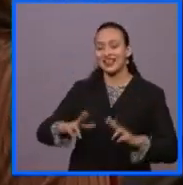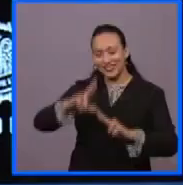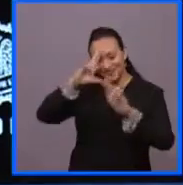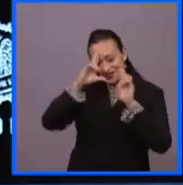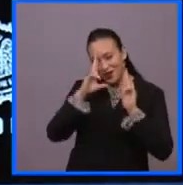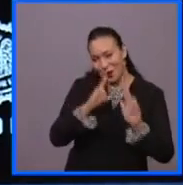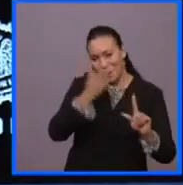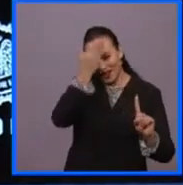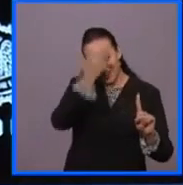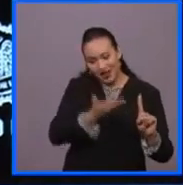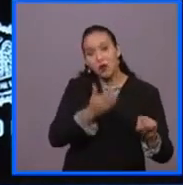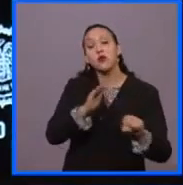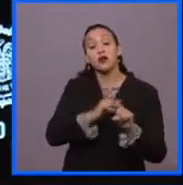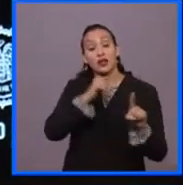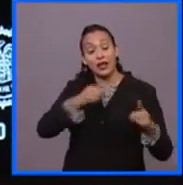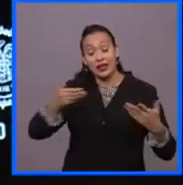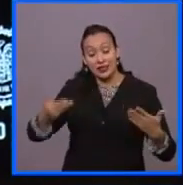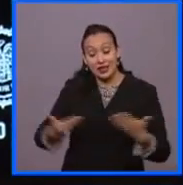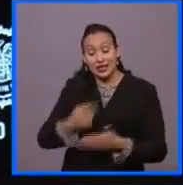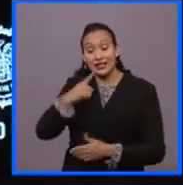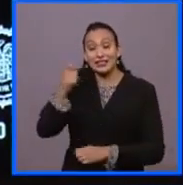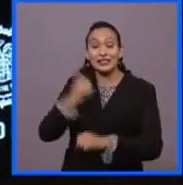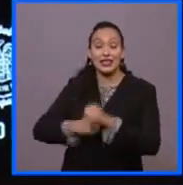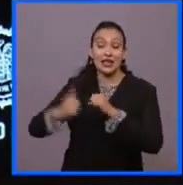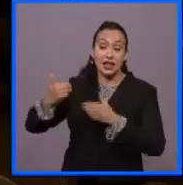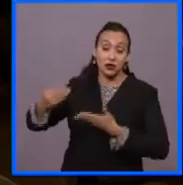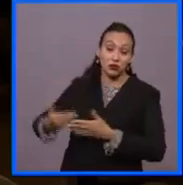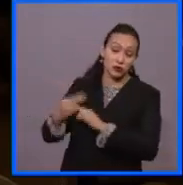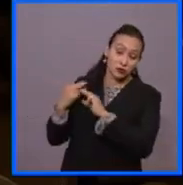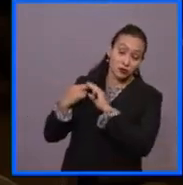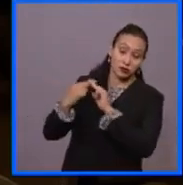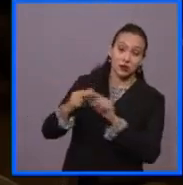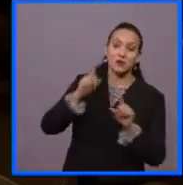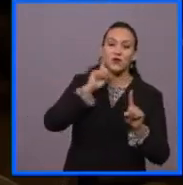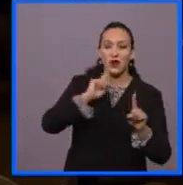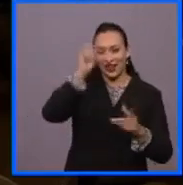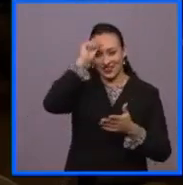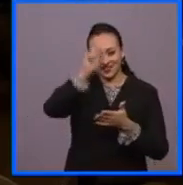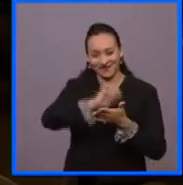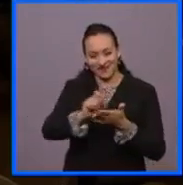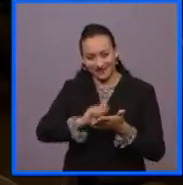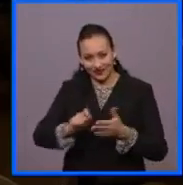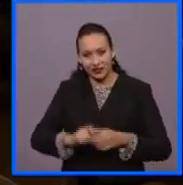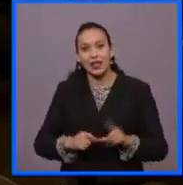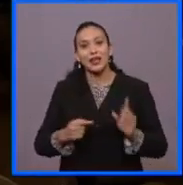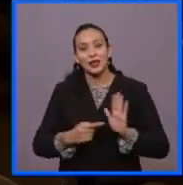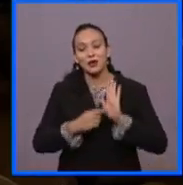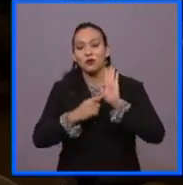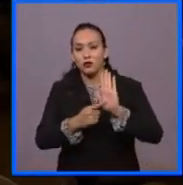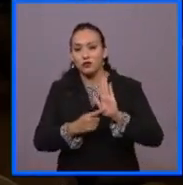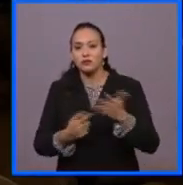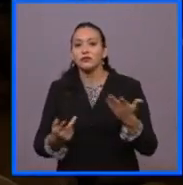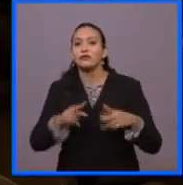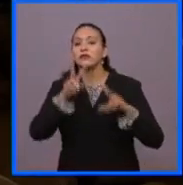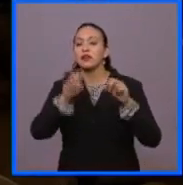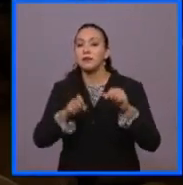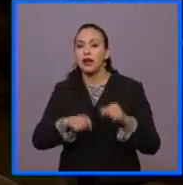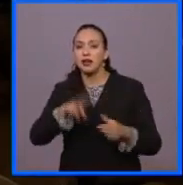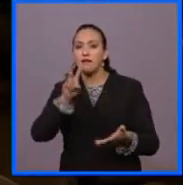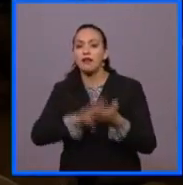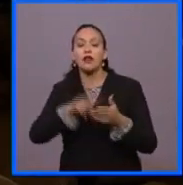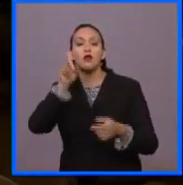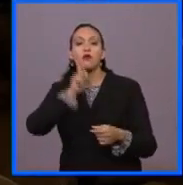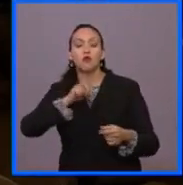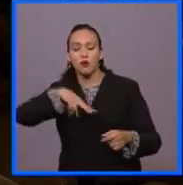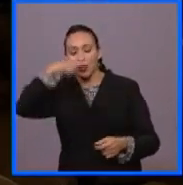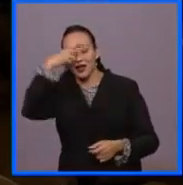un homenaje por 100 años del nacimiento de la escritora mexicana, que puso en la esfera pública la discusión del rol de la mujer